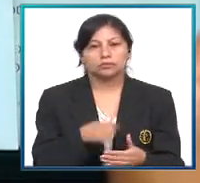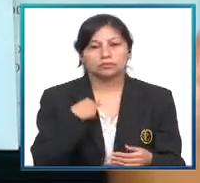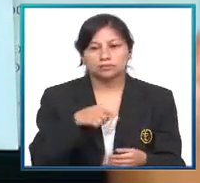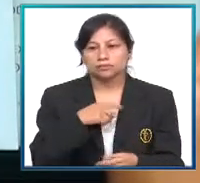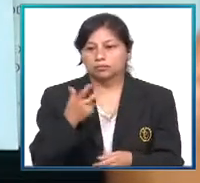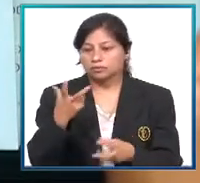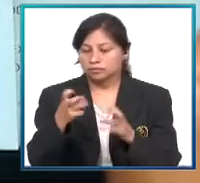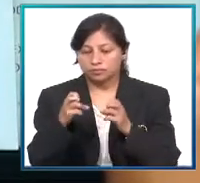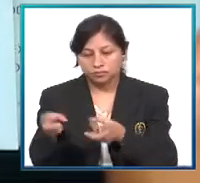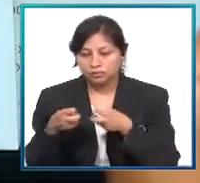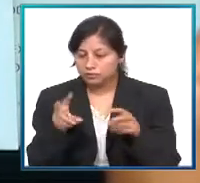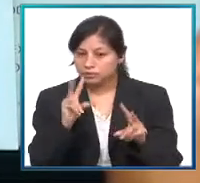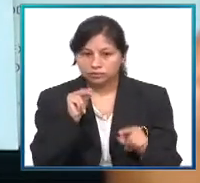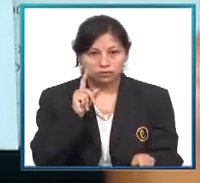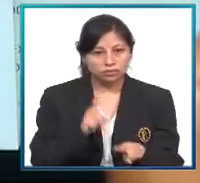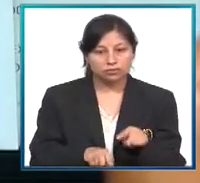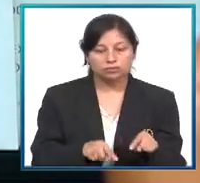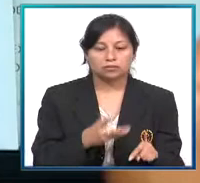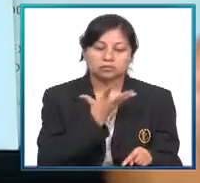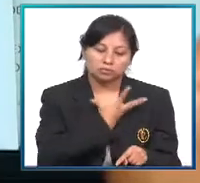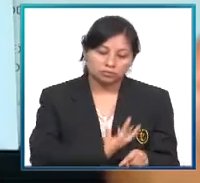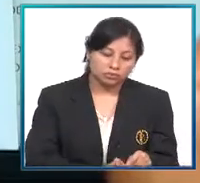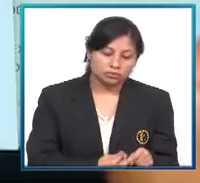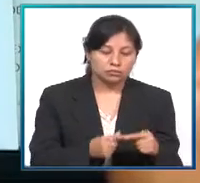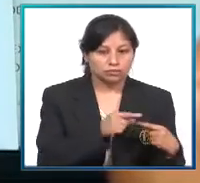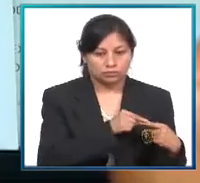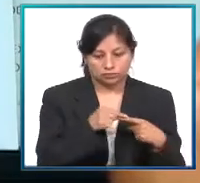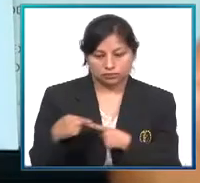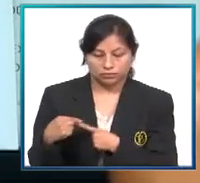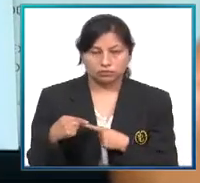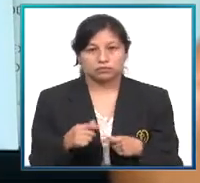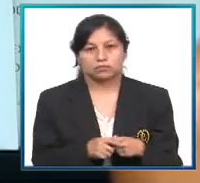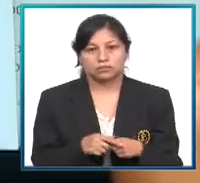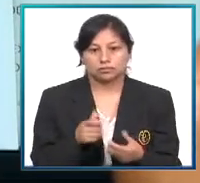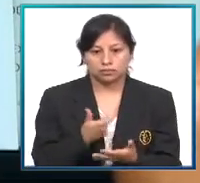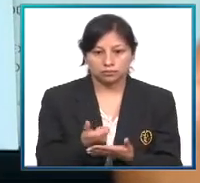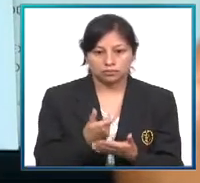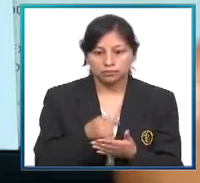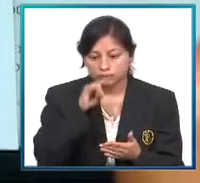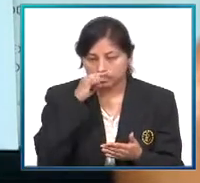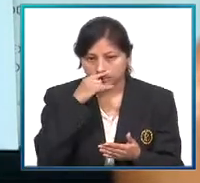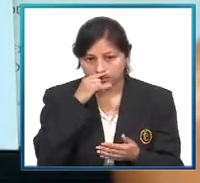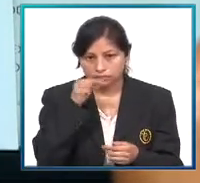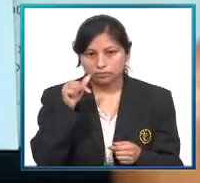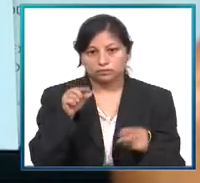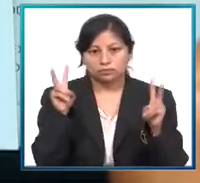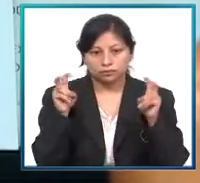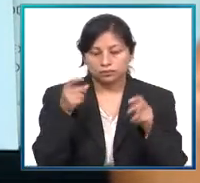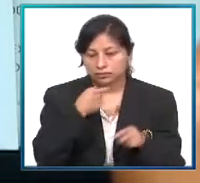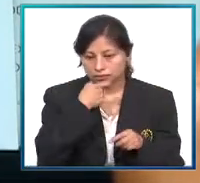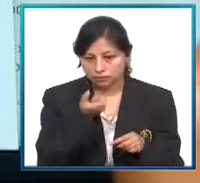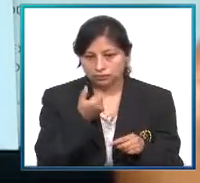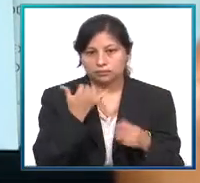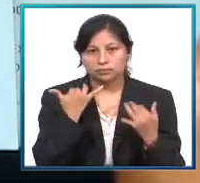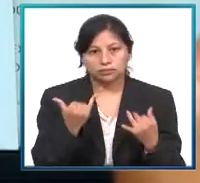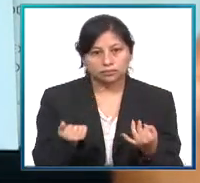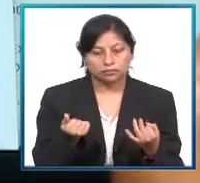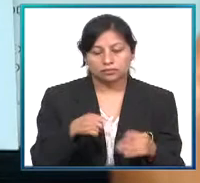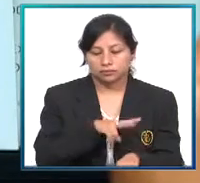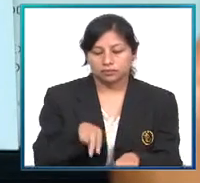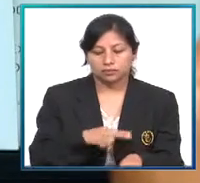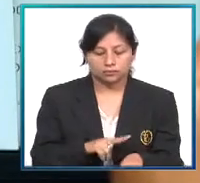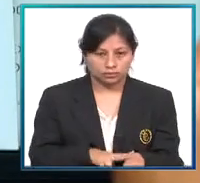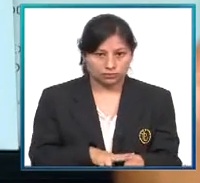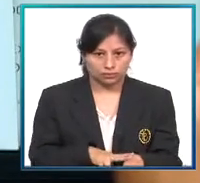venirse a robar el dinero. Es una lástima lo que han hecho, especialmente con el dinero de la niñez, con este tema de las galletas, que ya es un escándalo